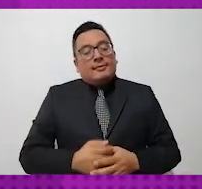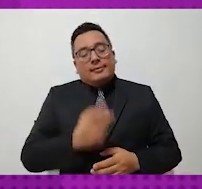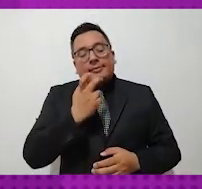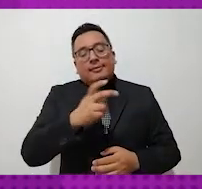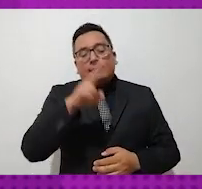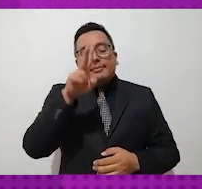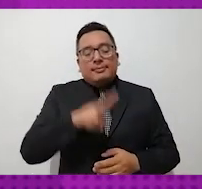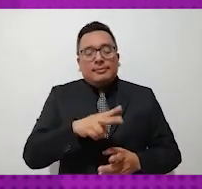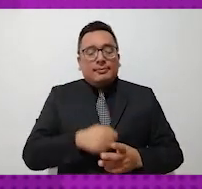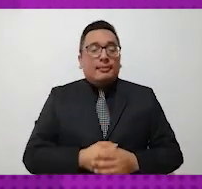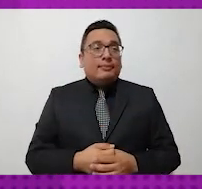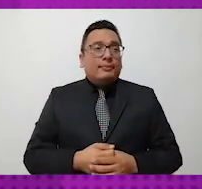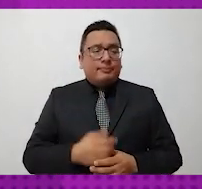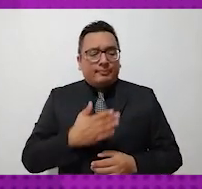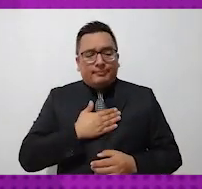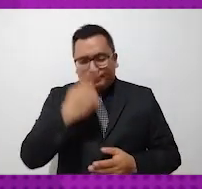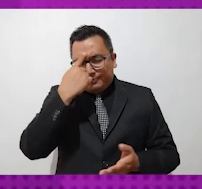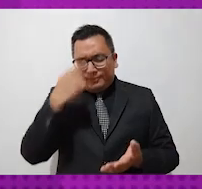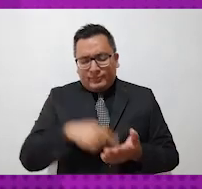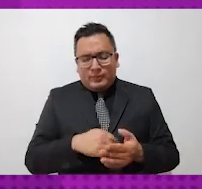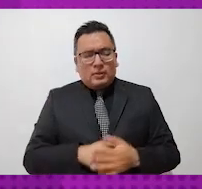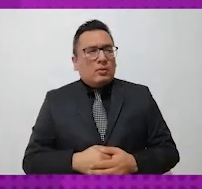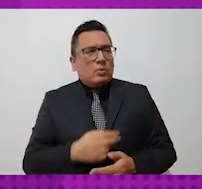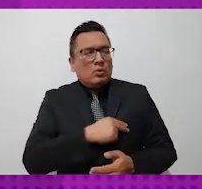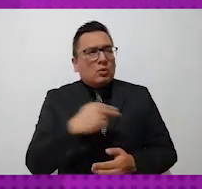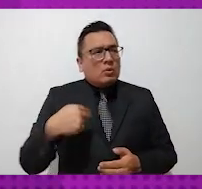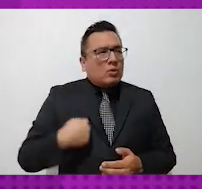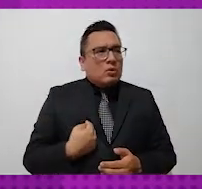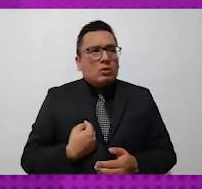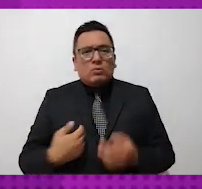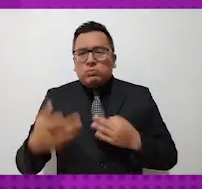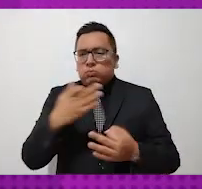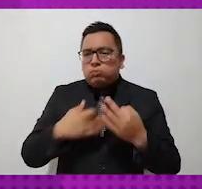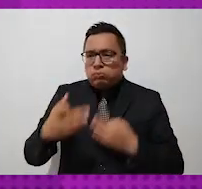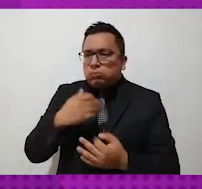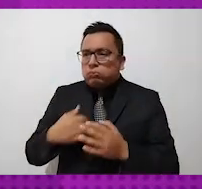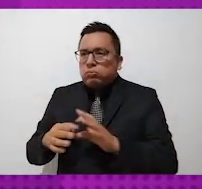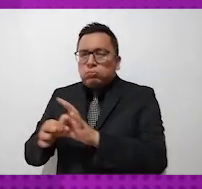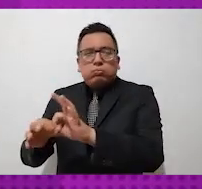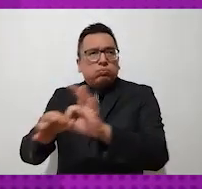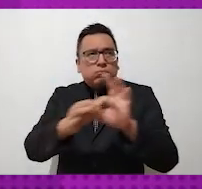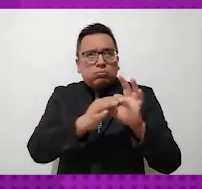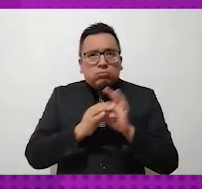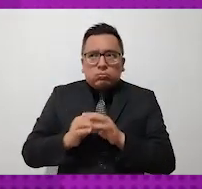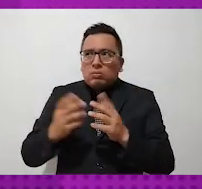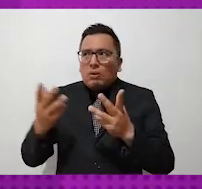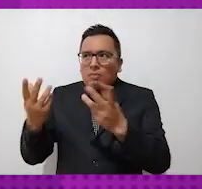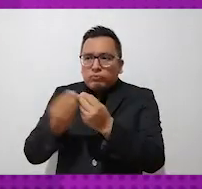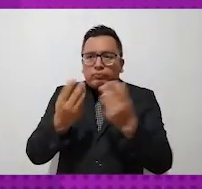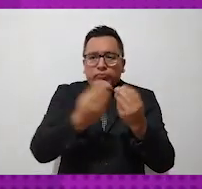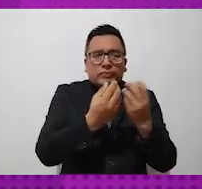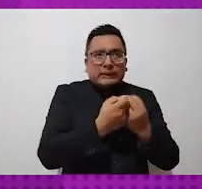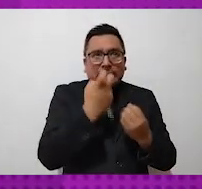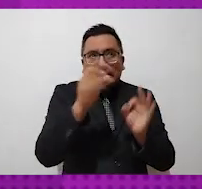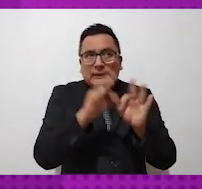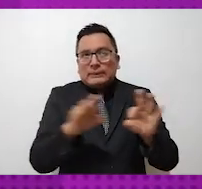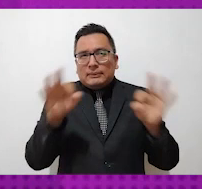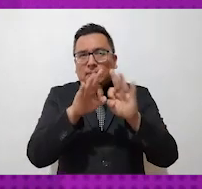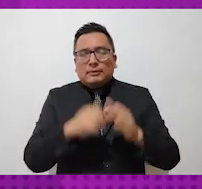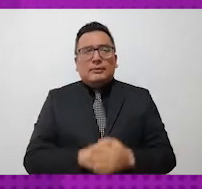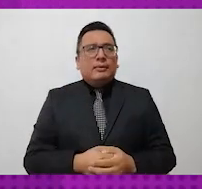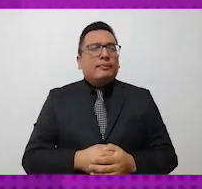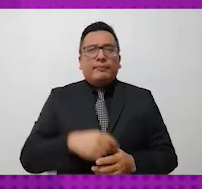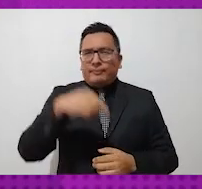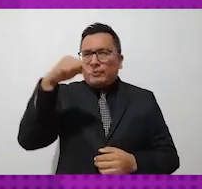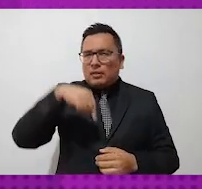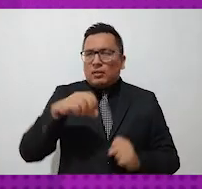la mano de manera conjunta es lo más importante. Sí, las puertas de la Contraloría están abiertas